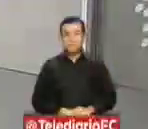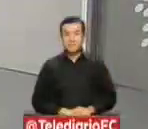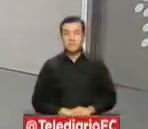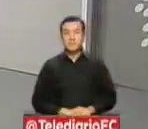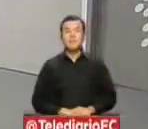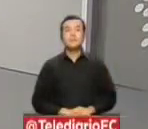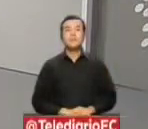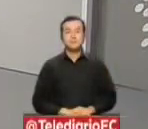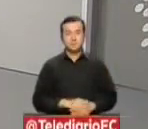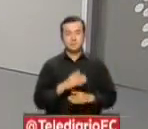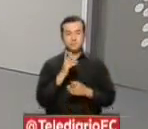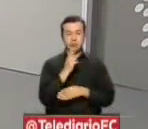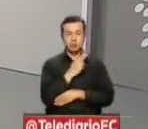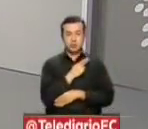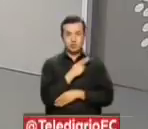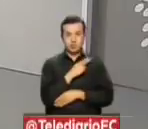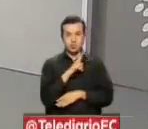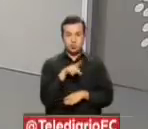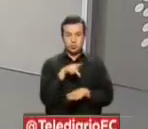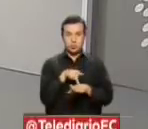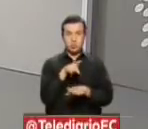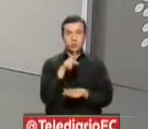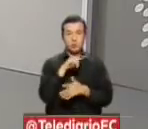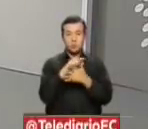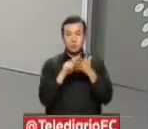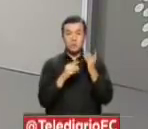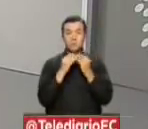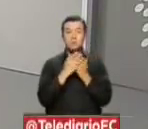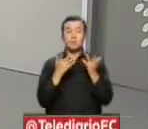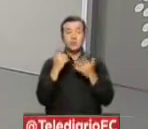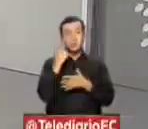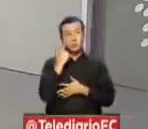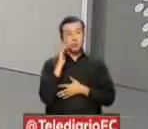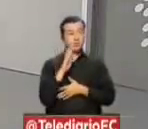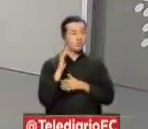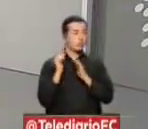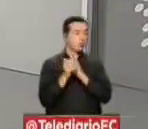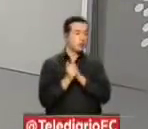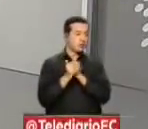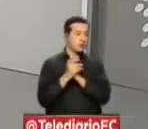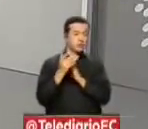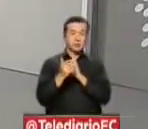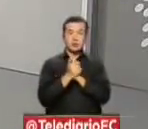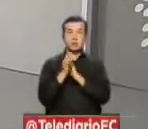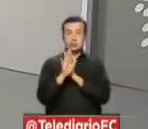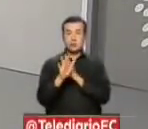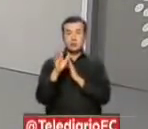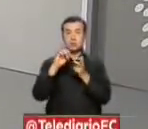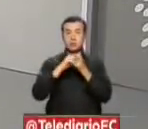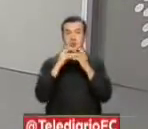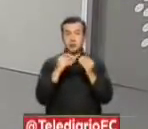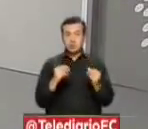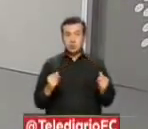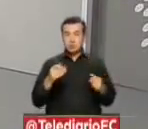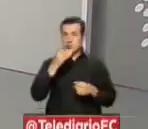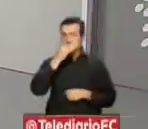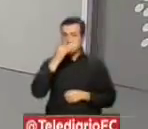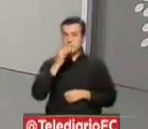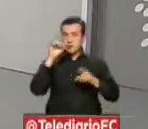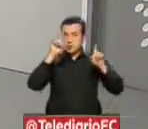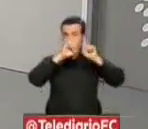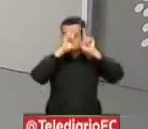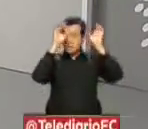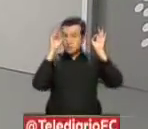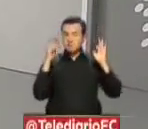Y estudiantes universitarios y profesionales de distintas ramas ponen a prueba sus capacidades y destrezas para solucionar un problema real de una